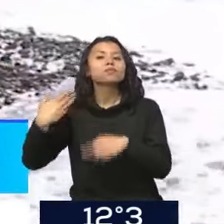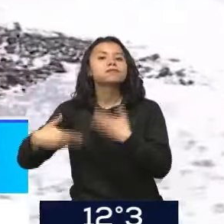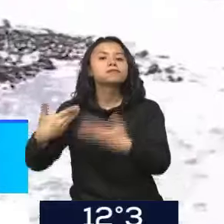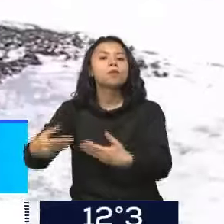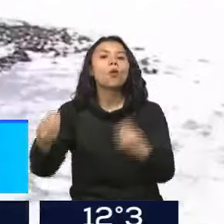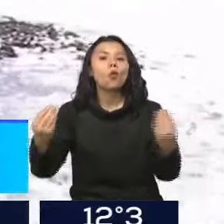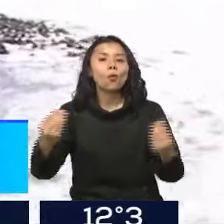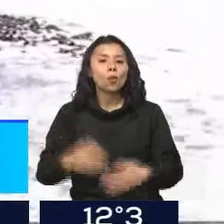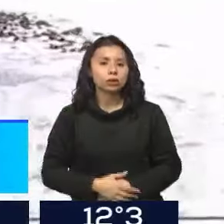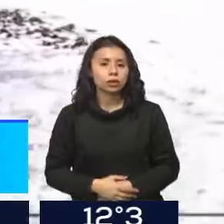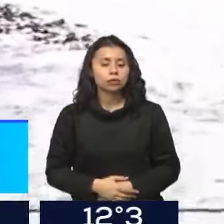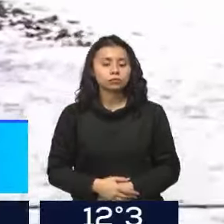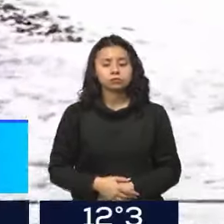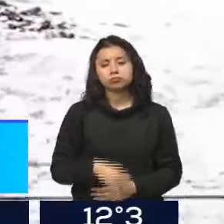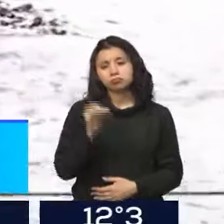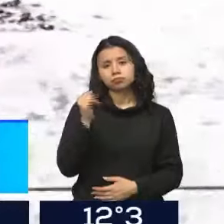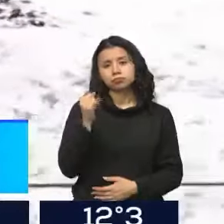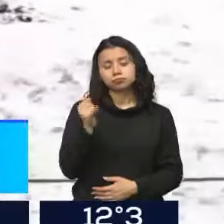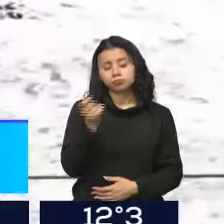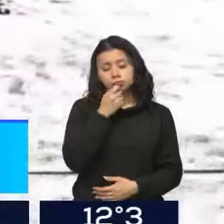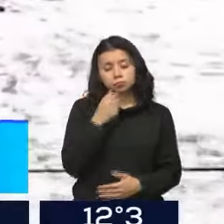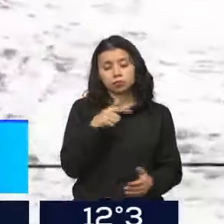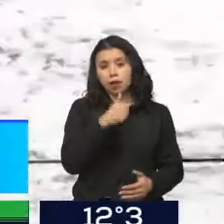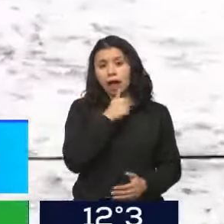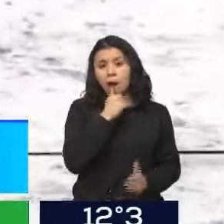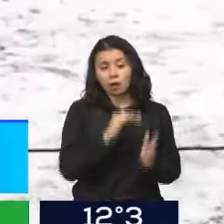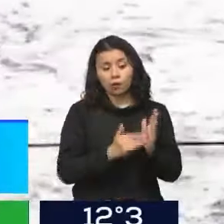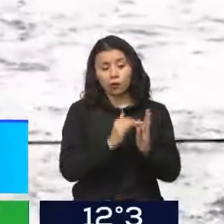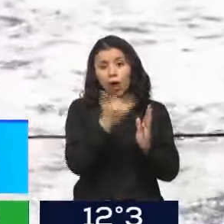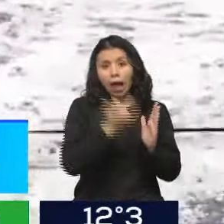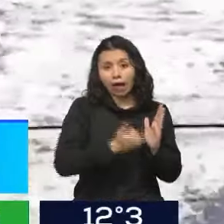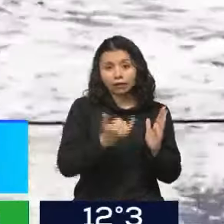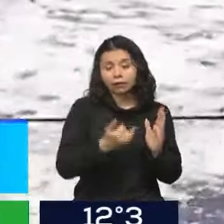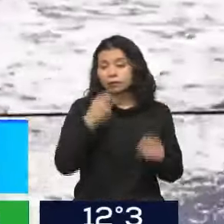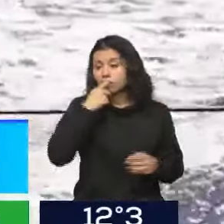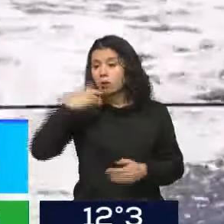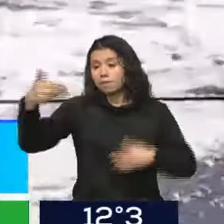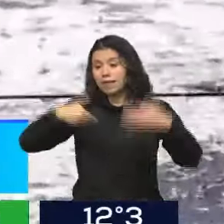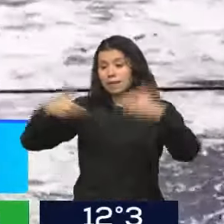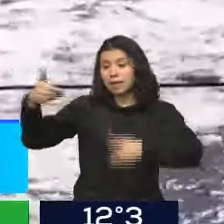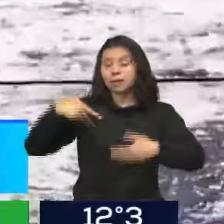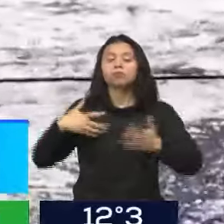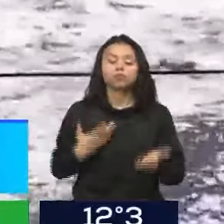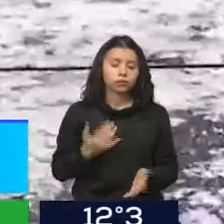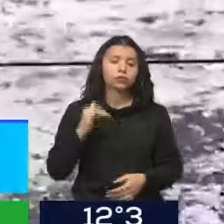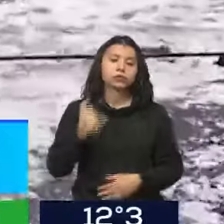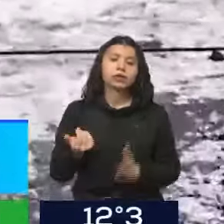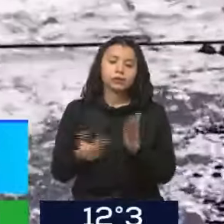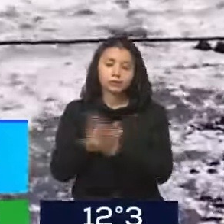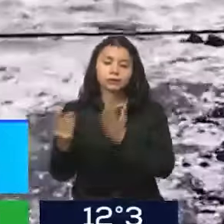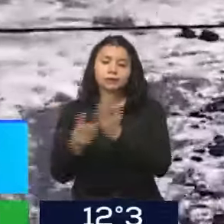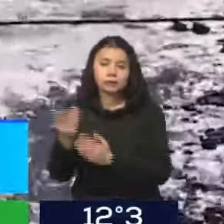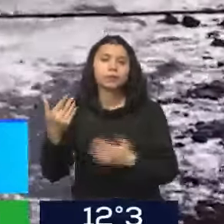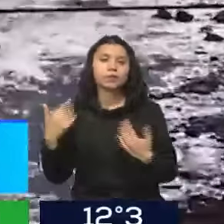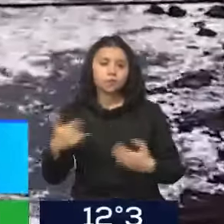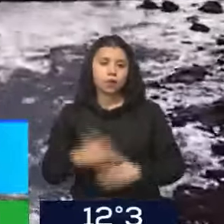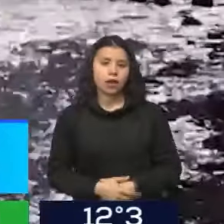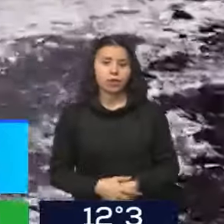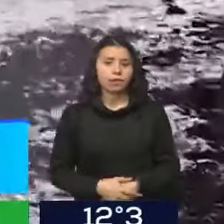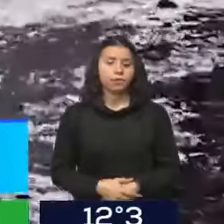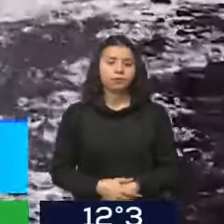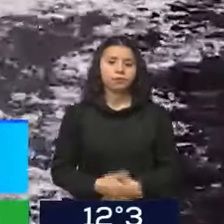tener cubre la demanda de acuerdo a la eficiencia que tenemos. Si fuéramos más eficientes, sobraría el agua. Este